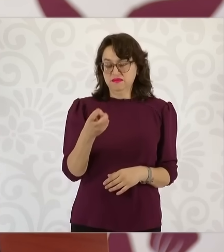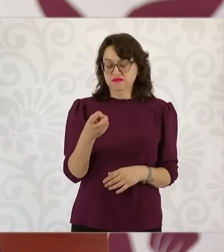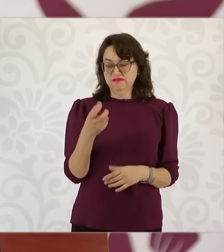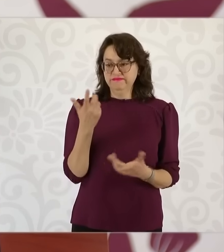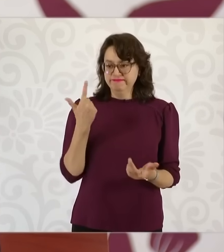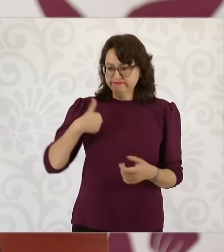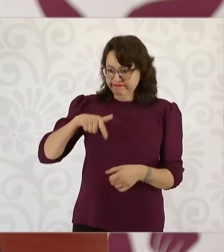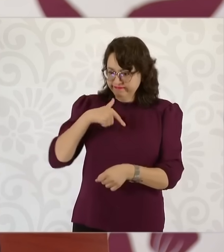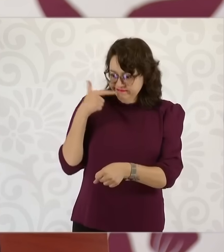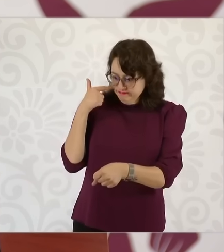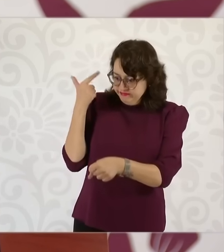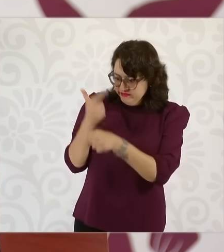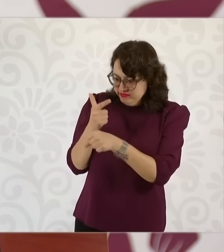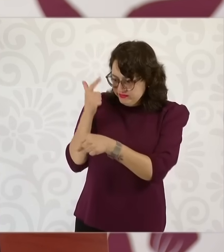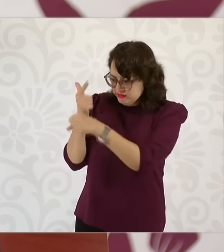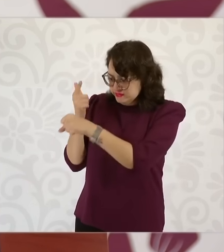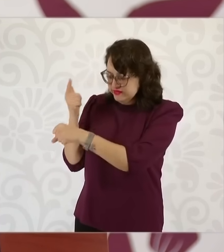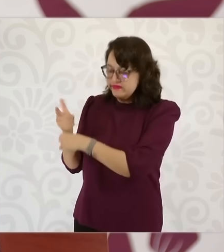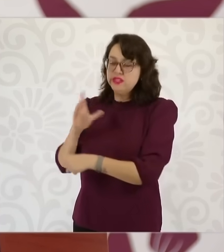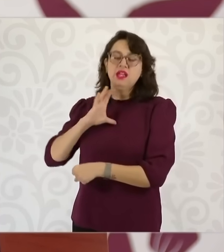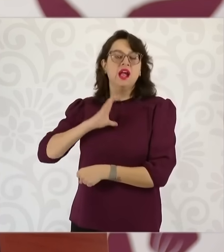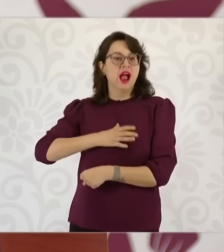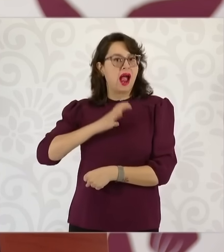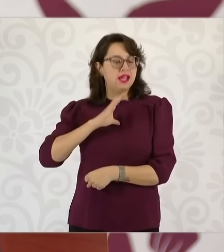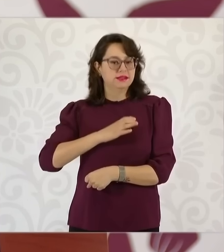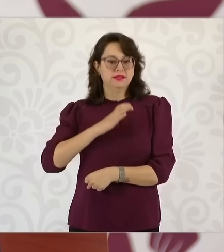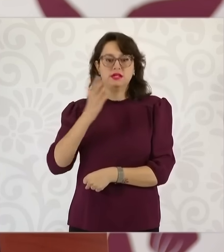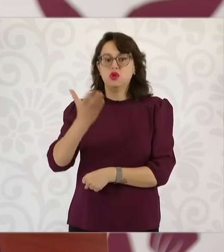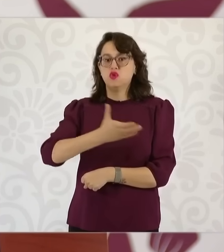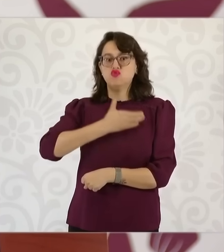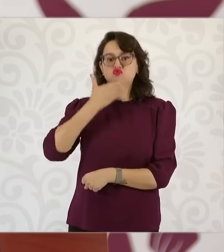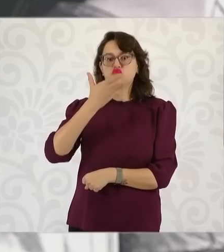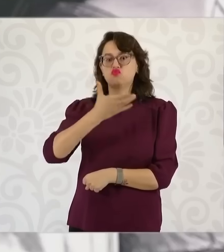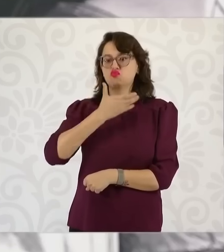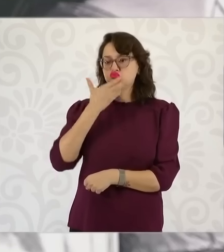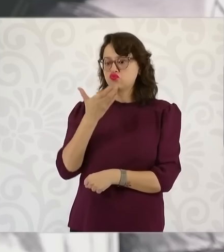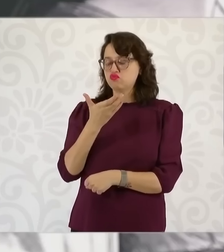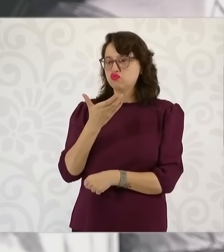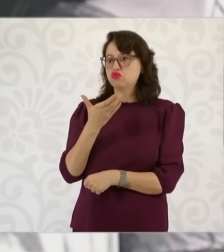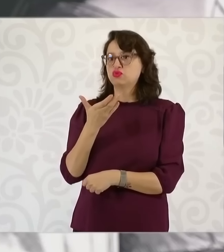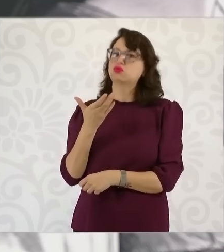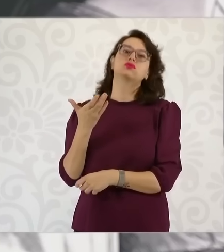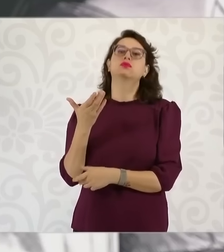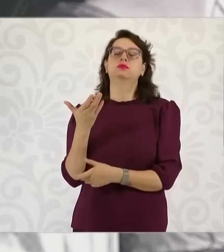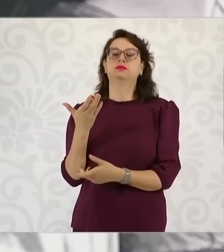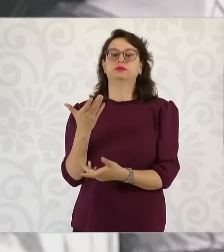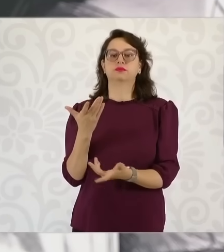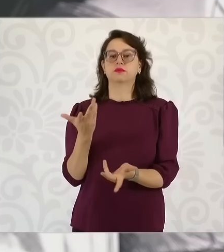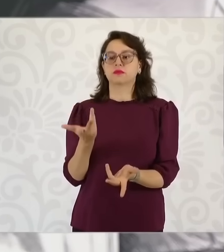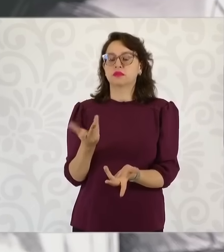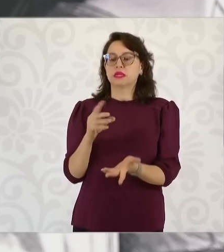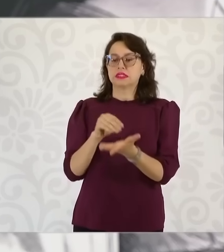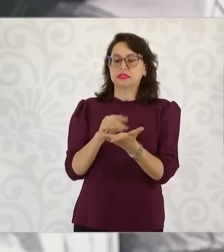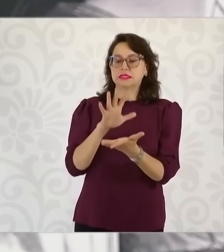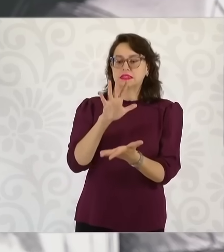más comunes, es que las consultas que se están planteando para fin de semana, para ampliarlas también